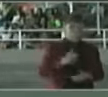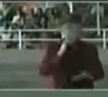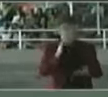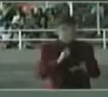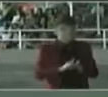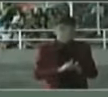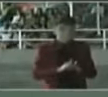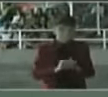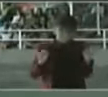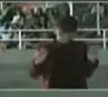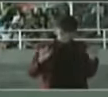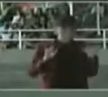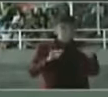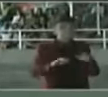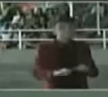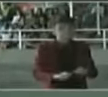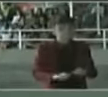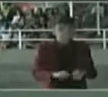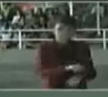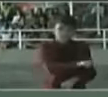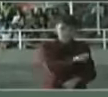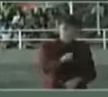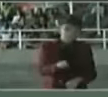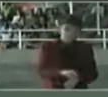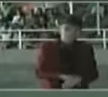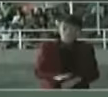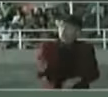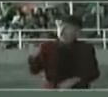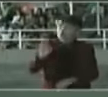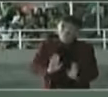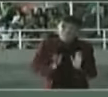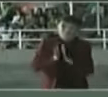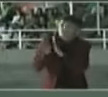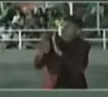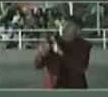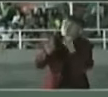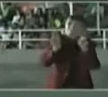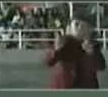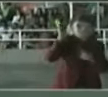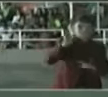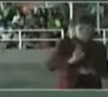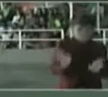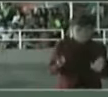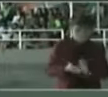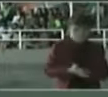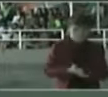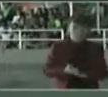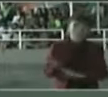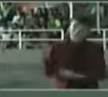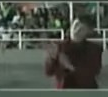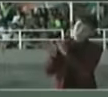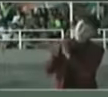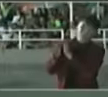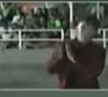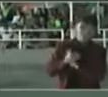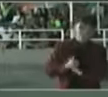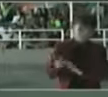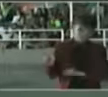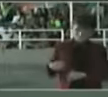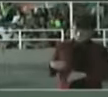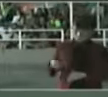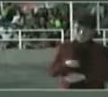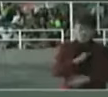estamos aquí no solo hemos oído hablar de Dios, no estamos aquí porque alguien nos dijo